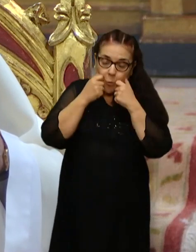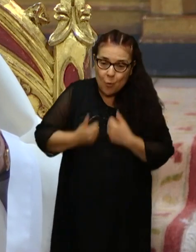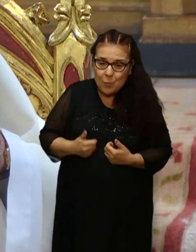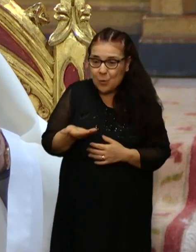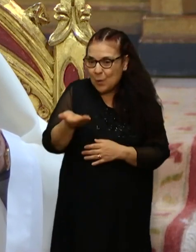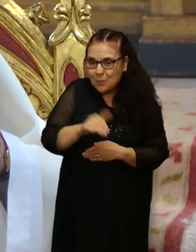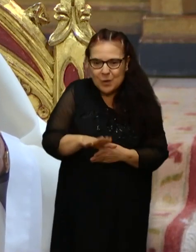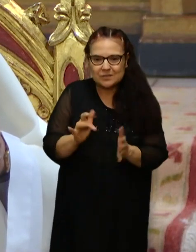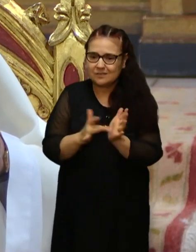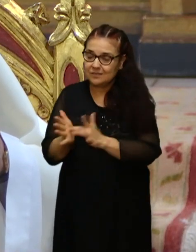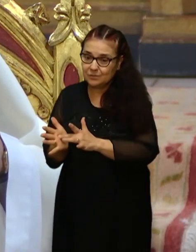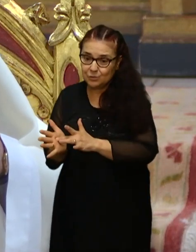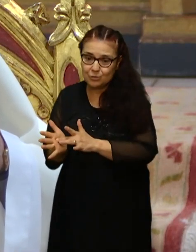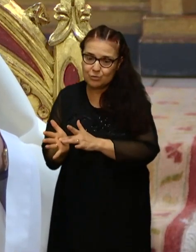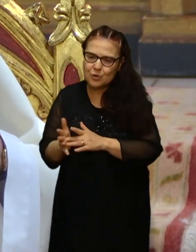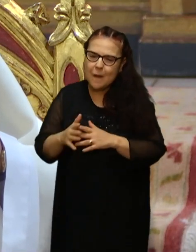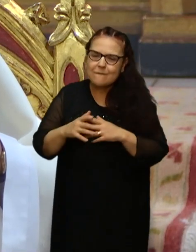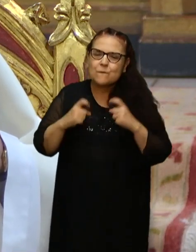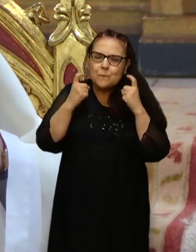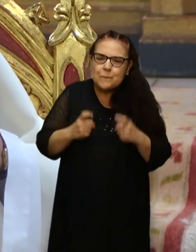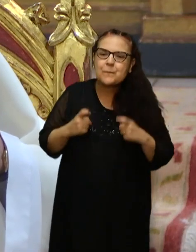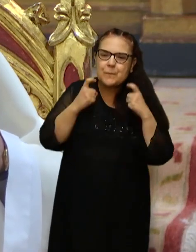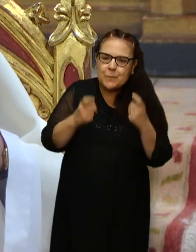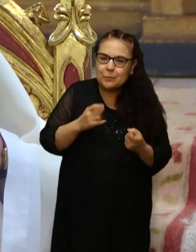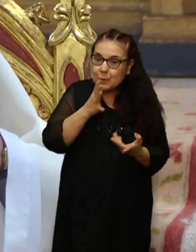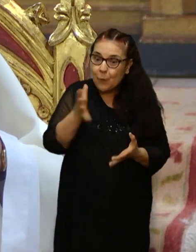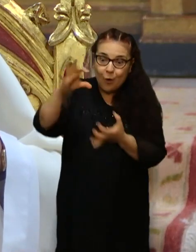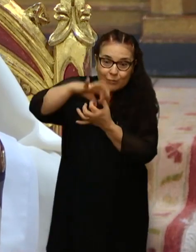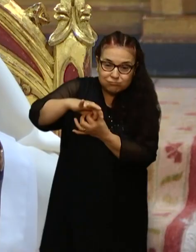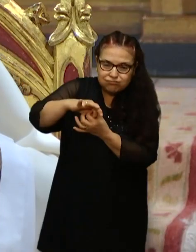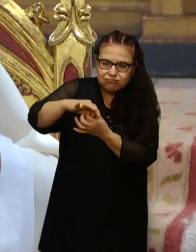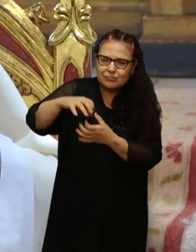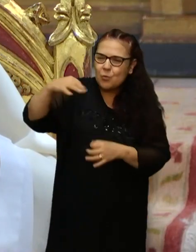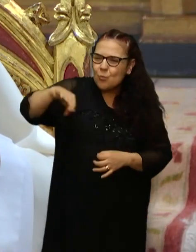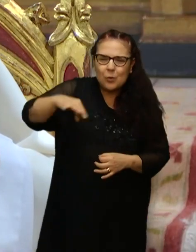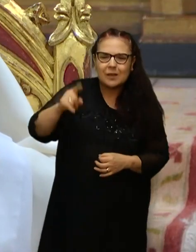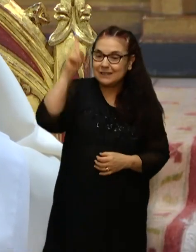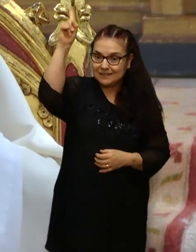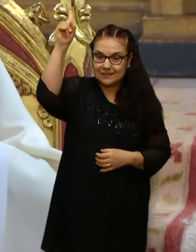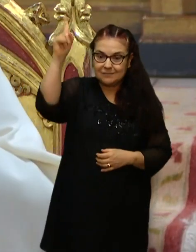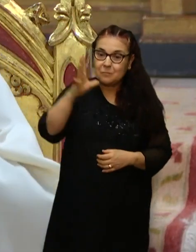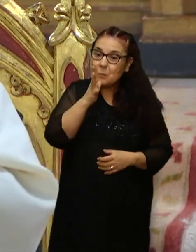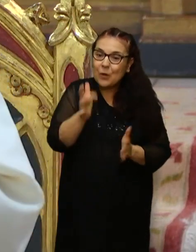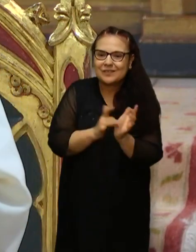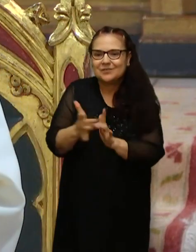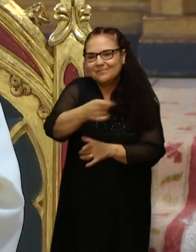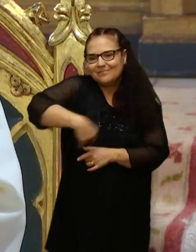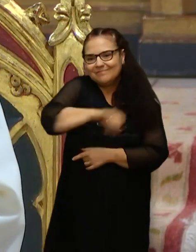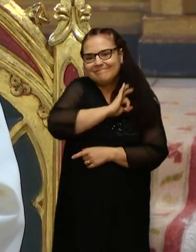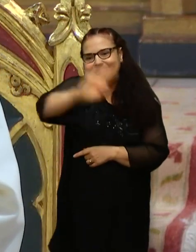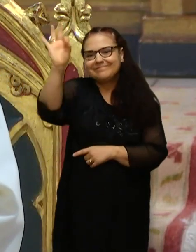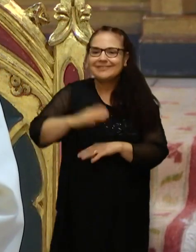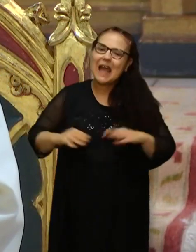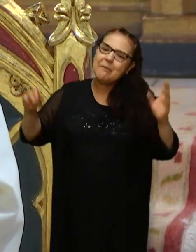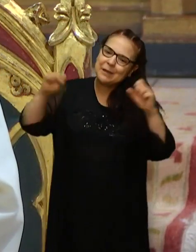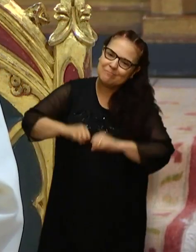muerte de Jesús, nos esforcemos por unirnos solamente a ti. Por Jesucristo nuestro